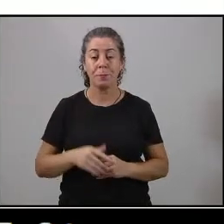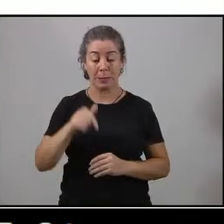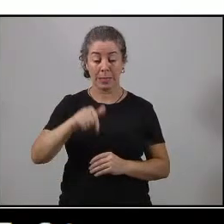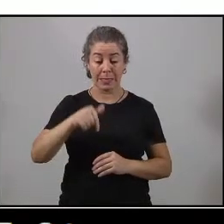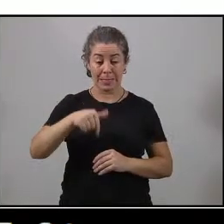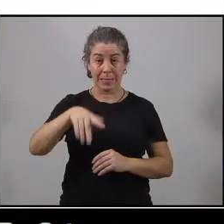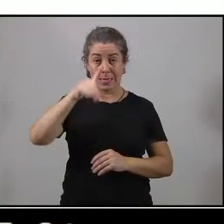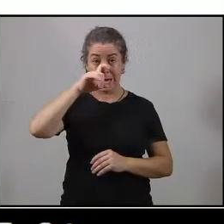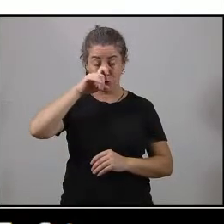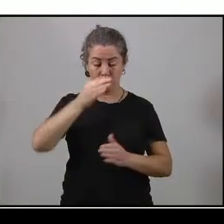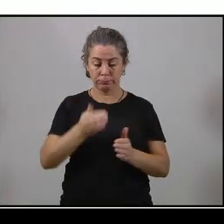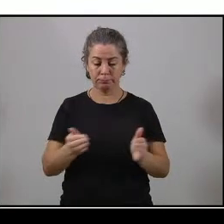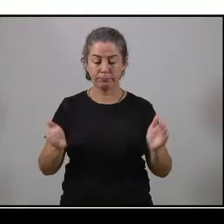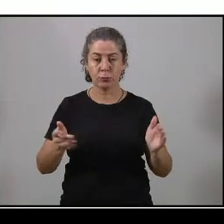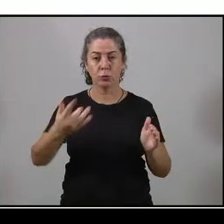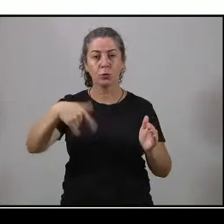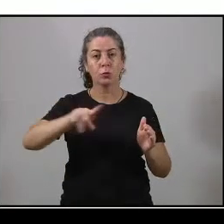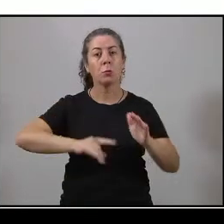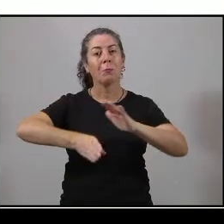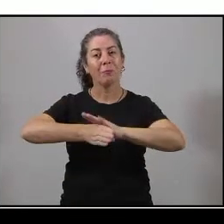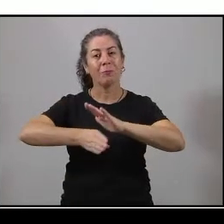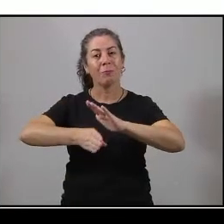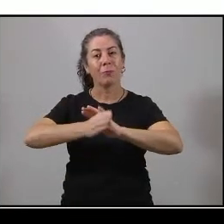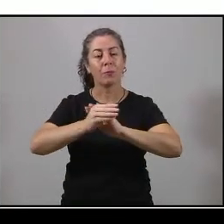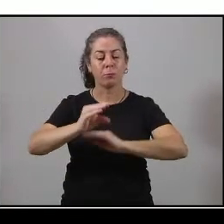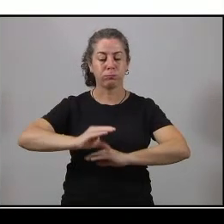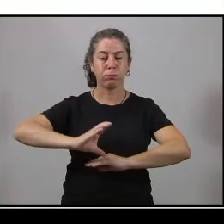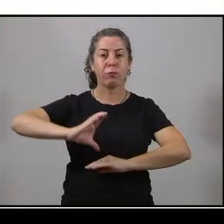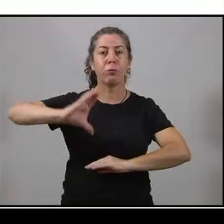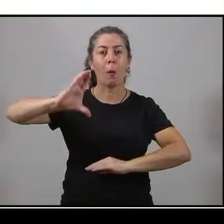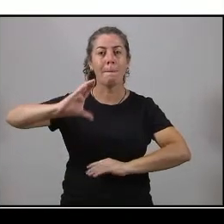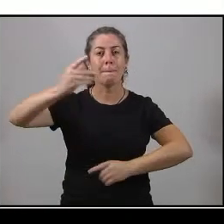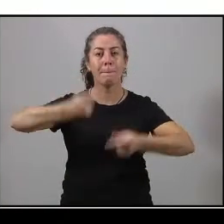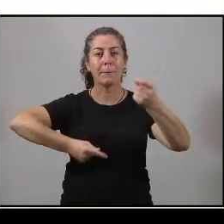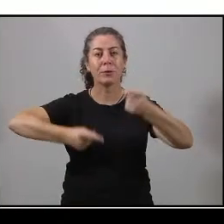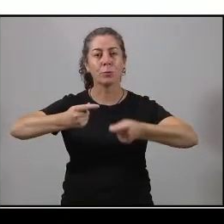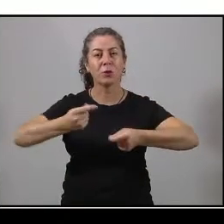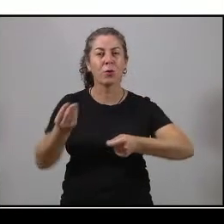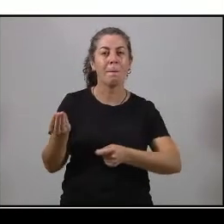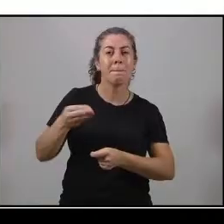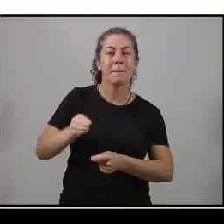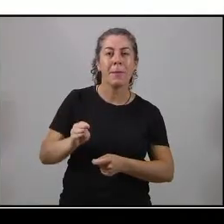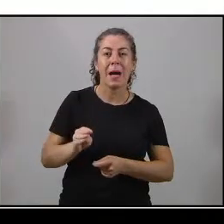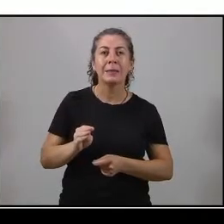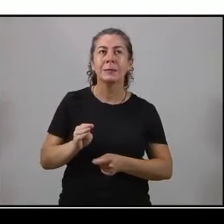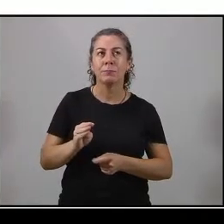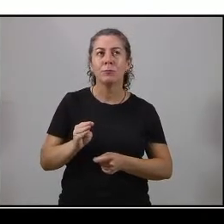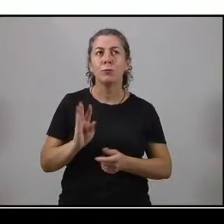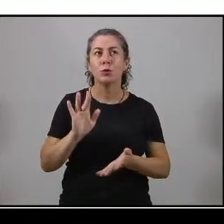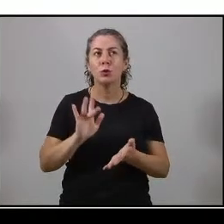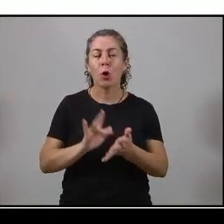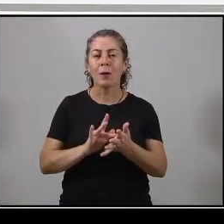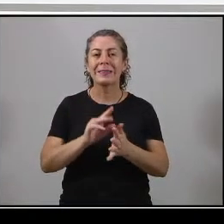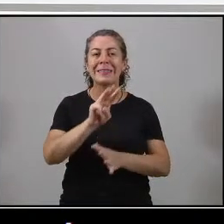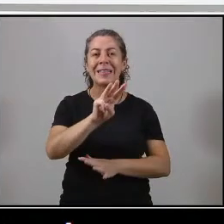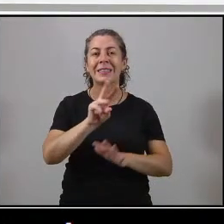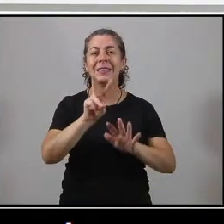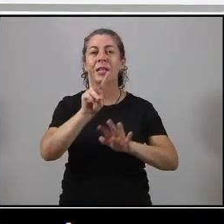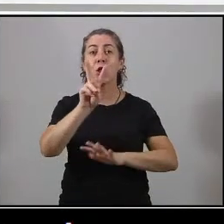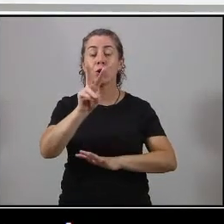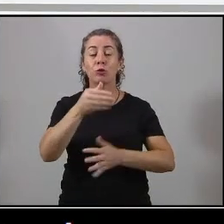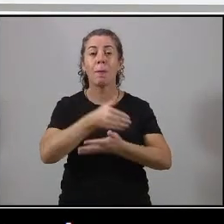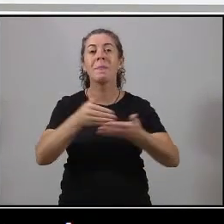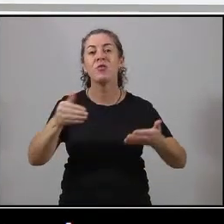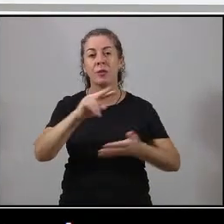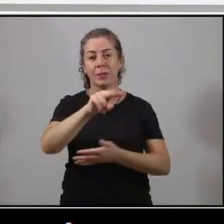año continuamos aumentando este presupuesto y lo elevamos hasta llegar a la cifra de 32 millones